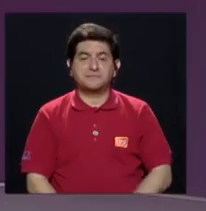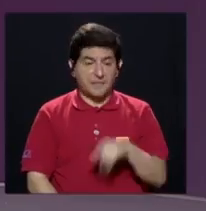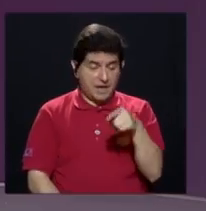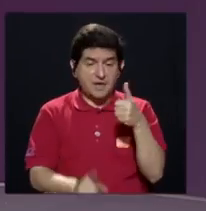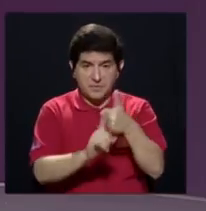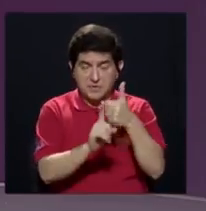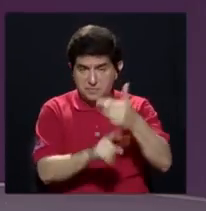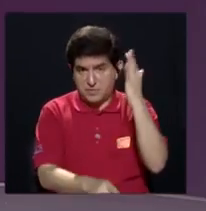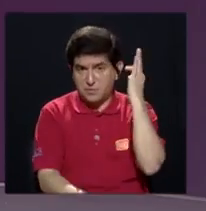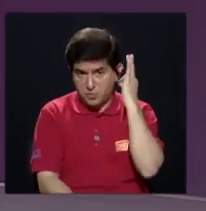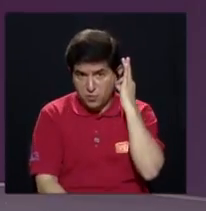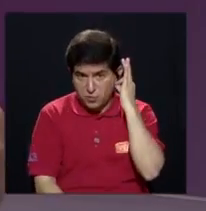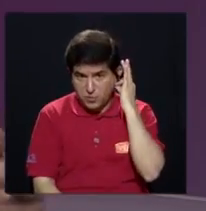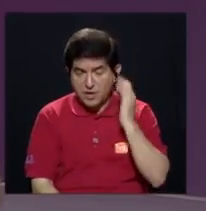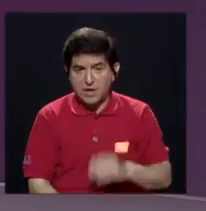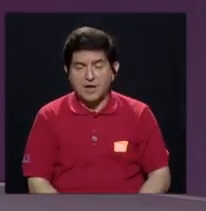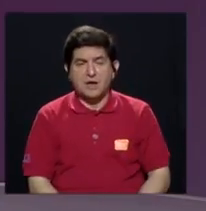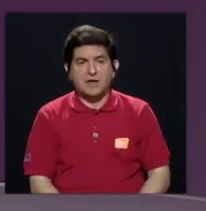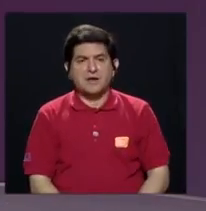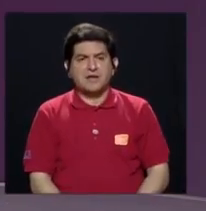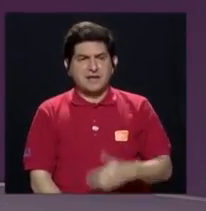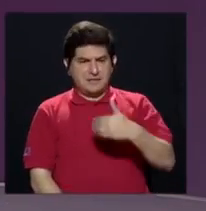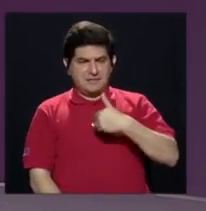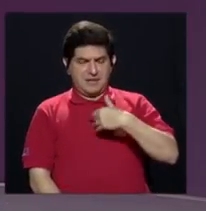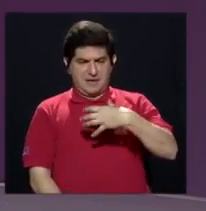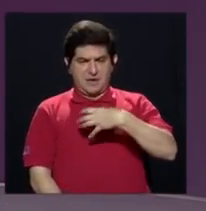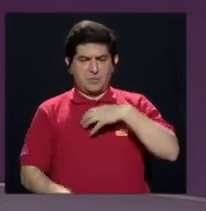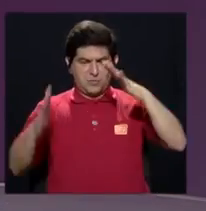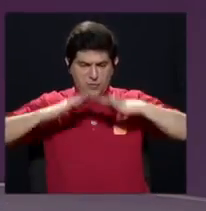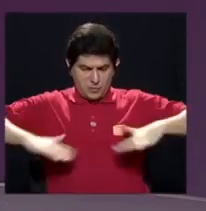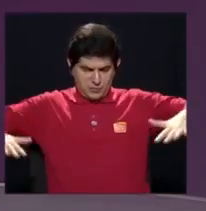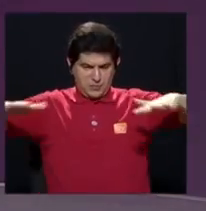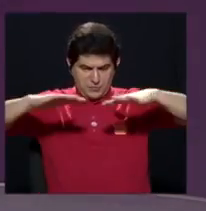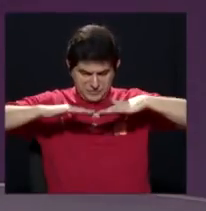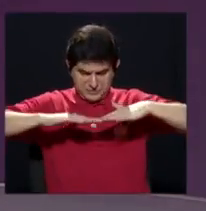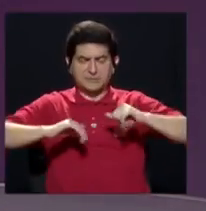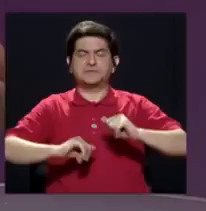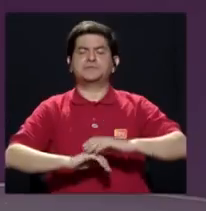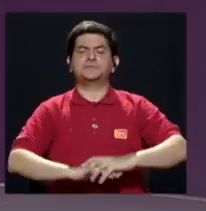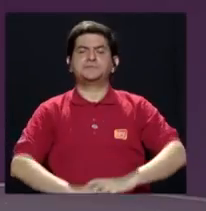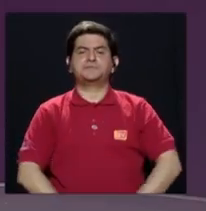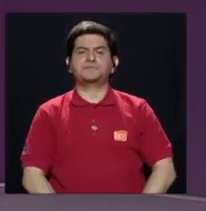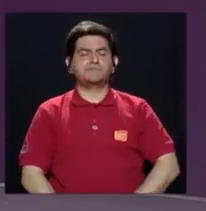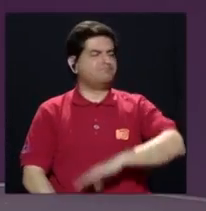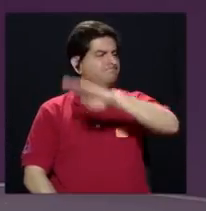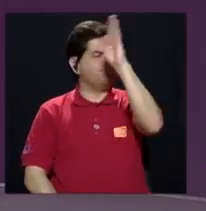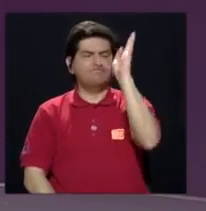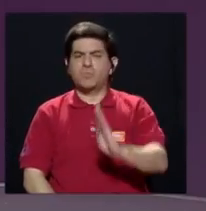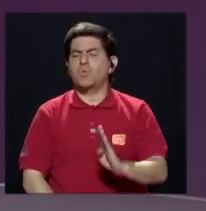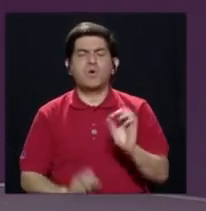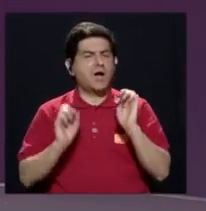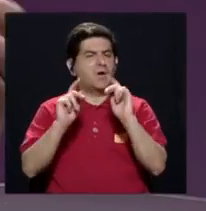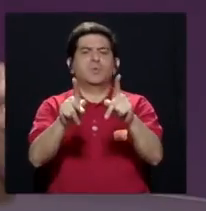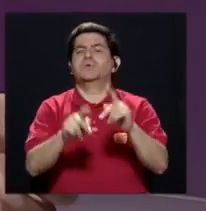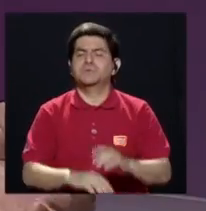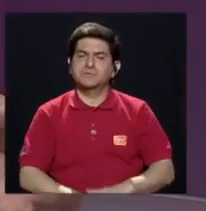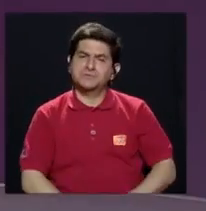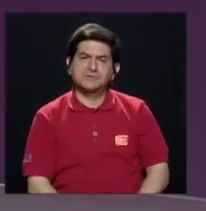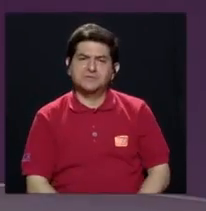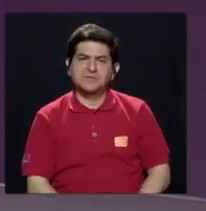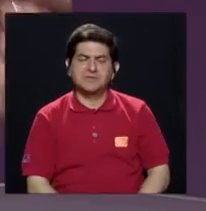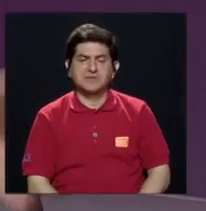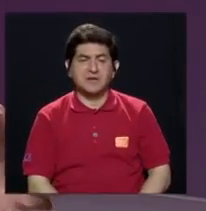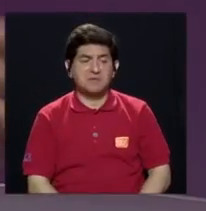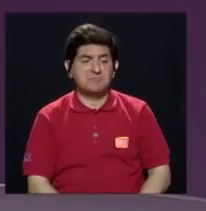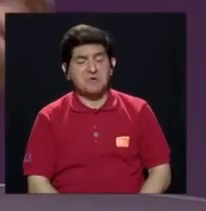mujeres tenemos que eh tenos nuestro propio espacio para nosotras nunca tenemos un espacio porque en la casa